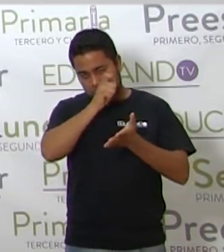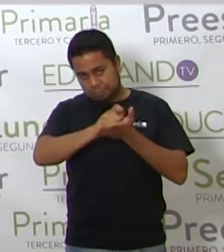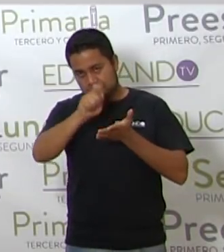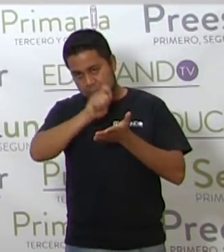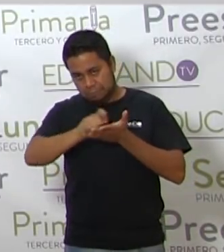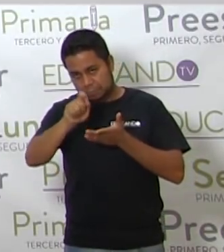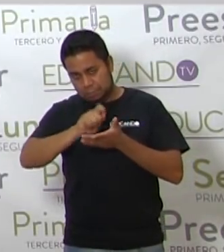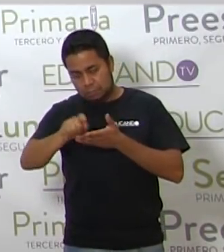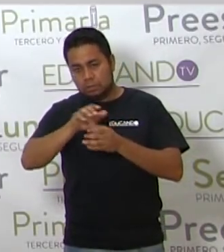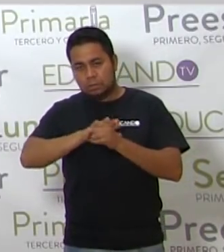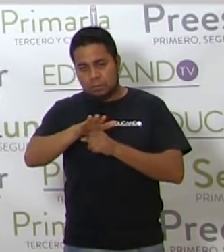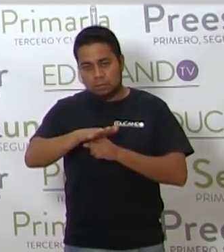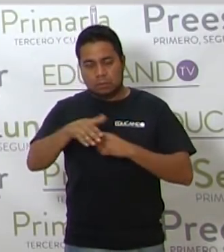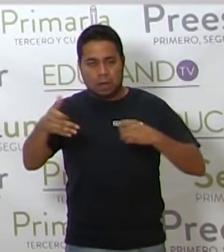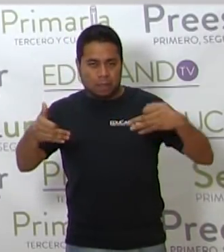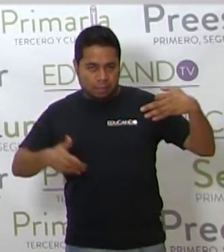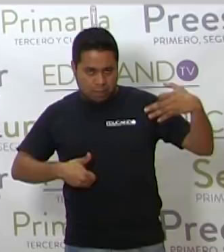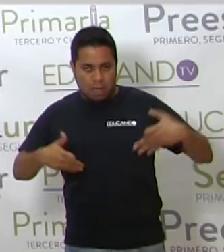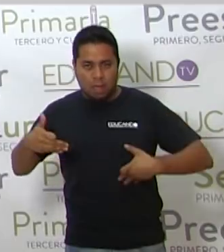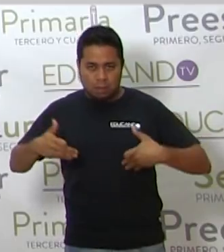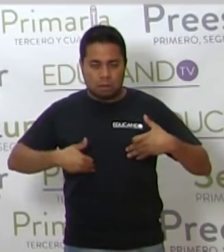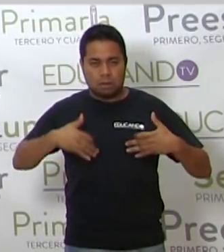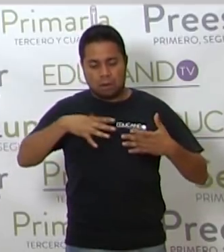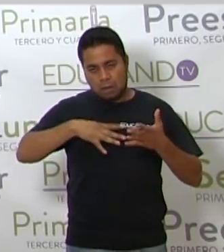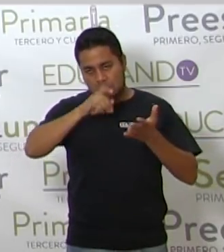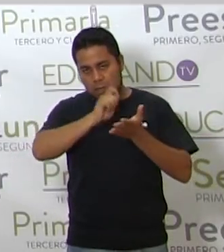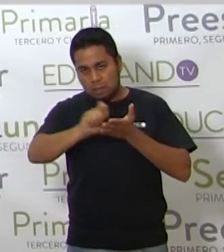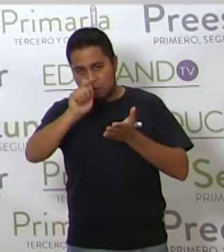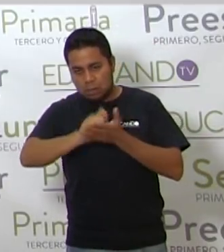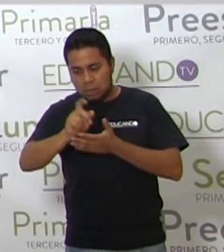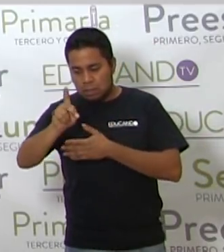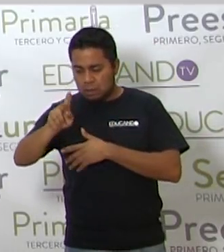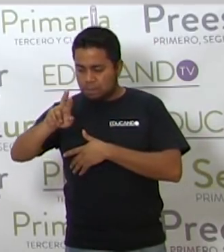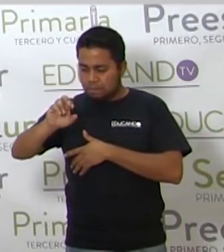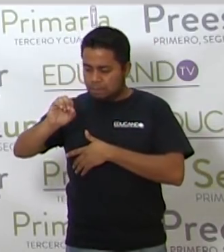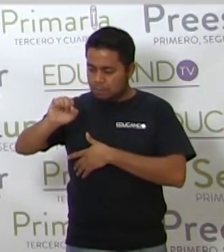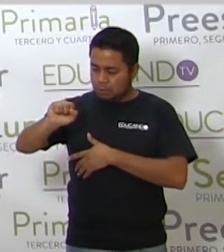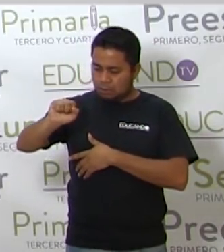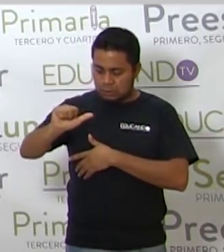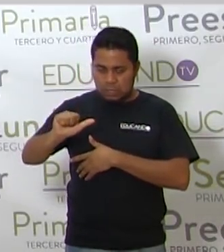las obras de teatro están escritas en prosa,